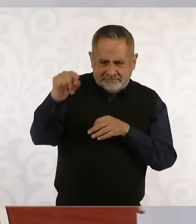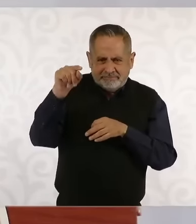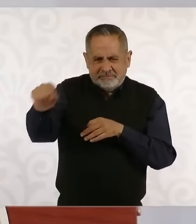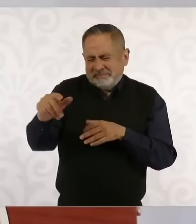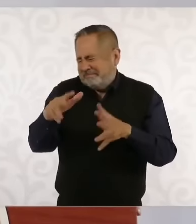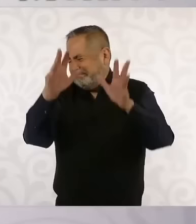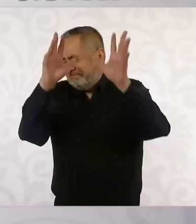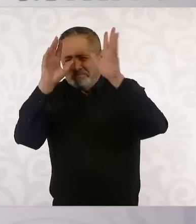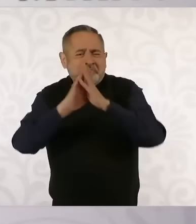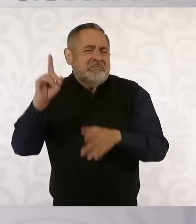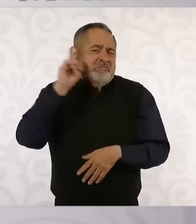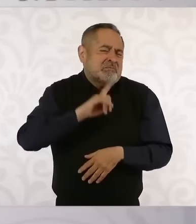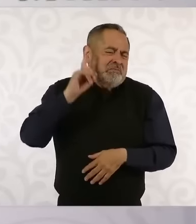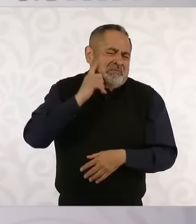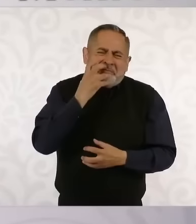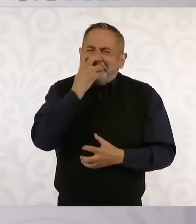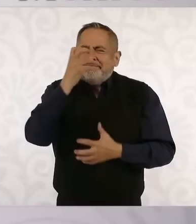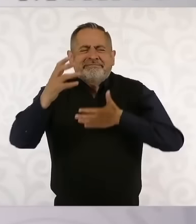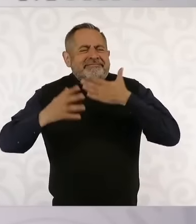No, hombre, las mujeres